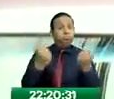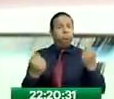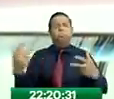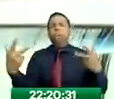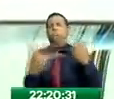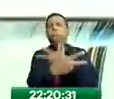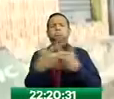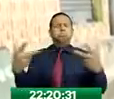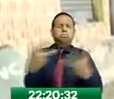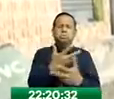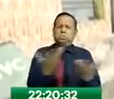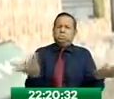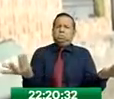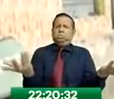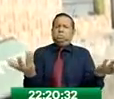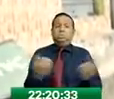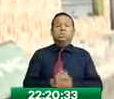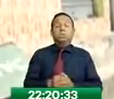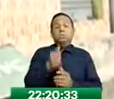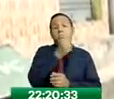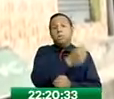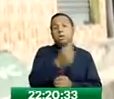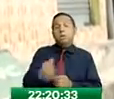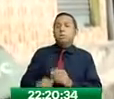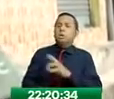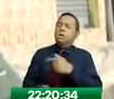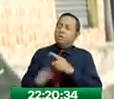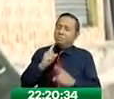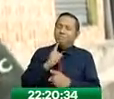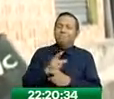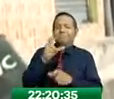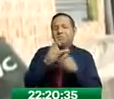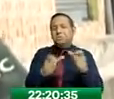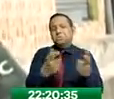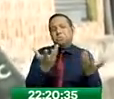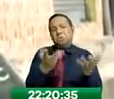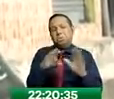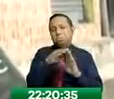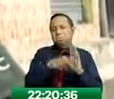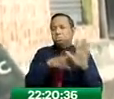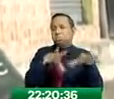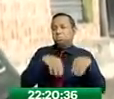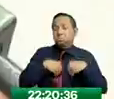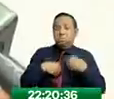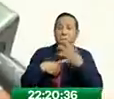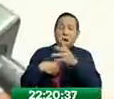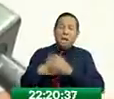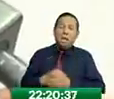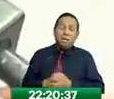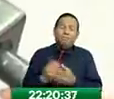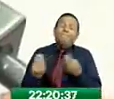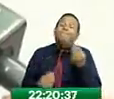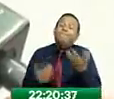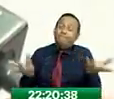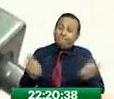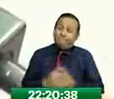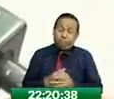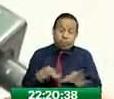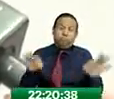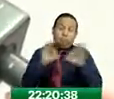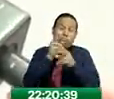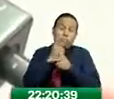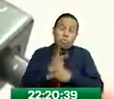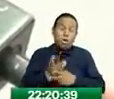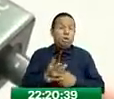la situación. Si la gente no hace caso, ¿qué se puede hacer? Nosotros debemos cuidarnos. Bastante preocupados como